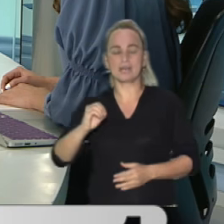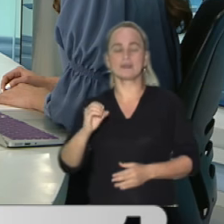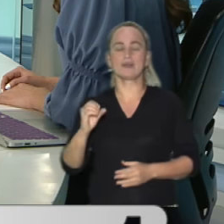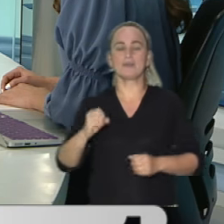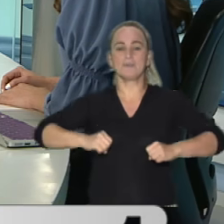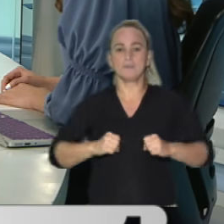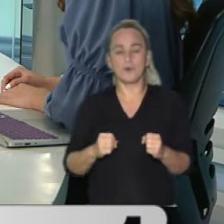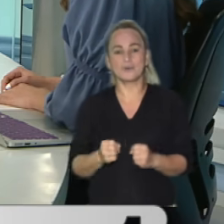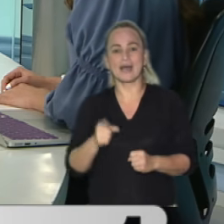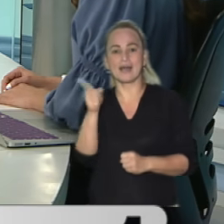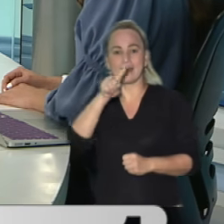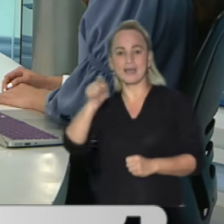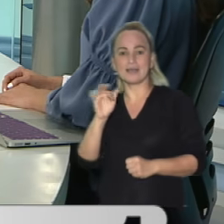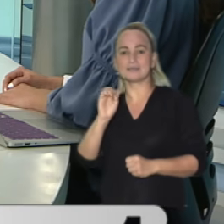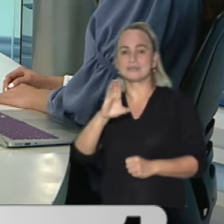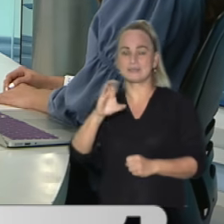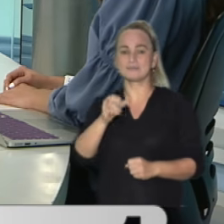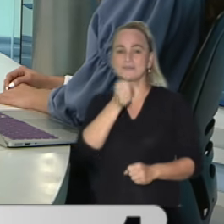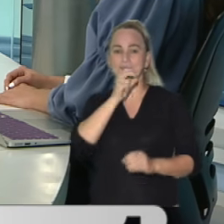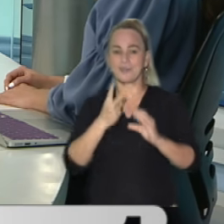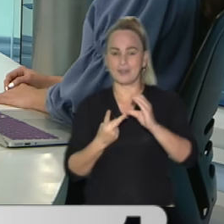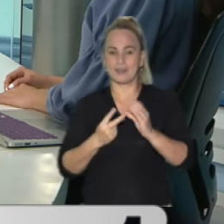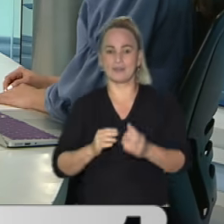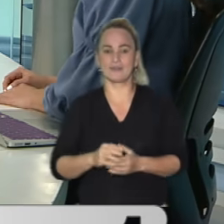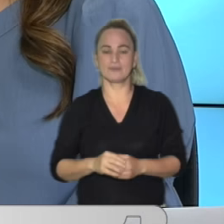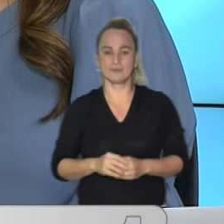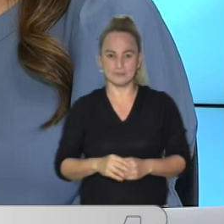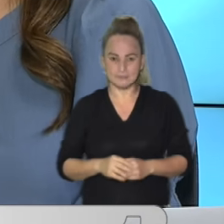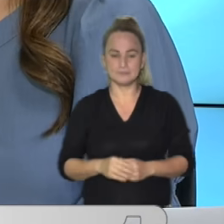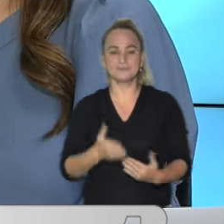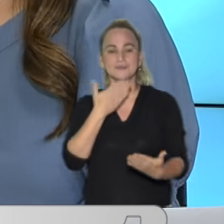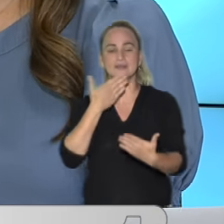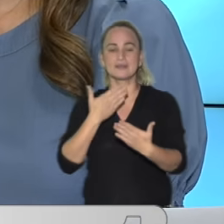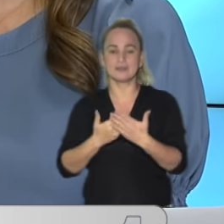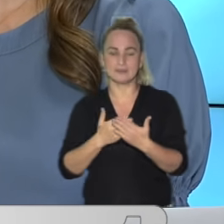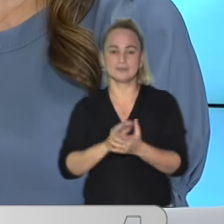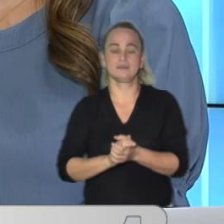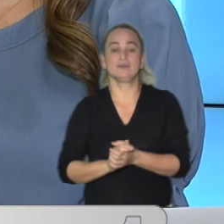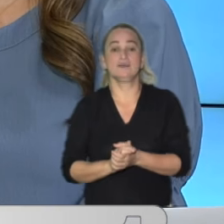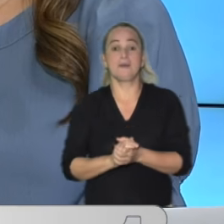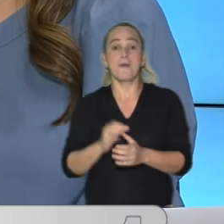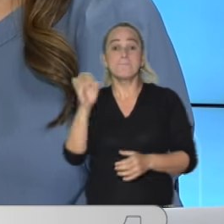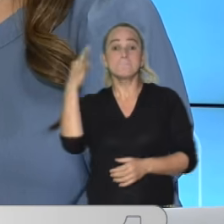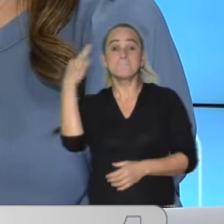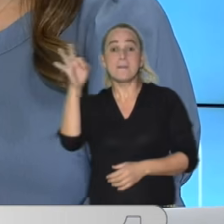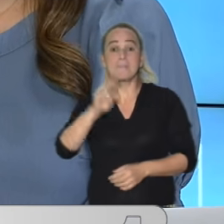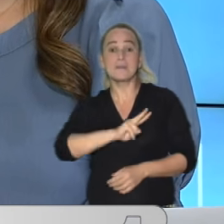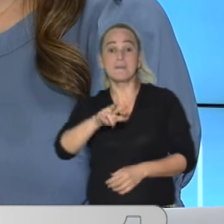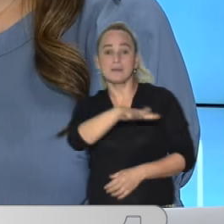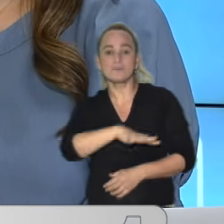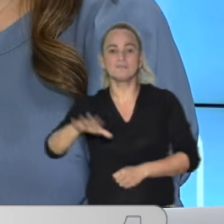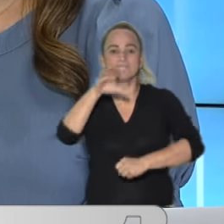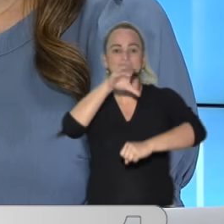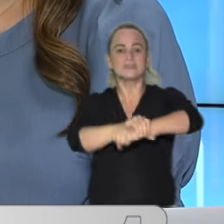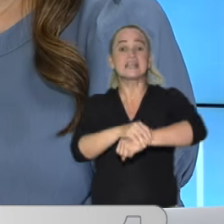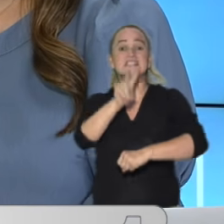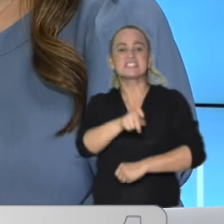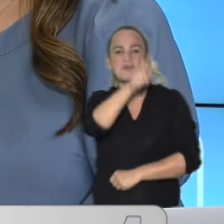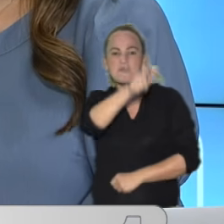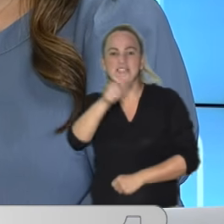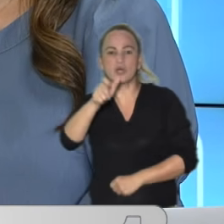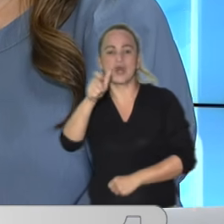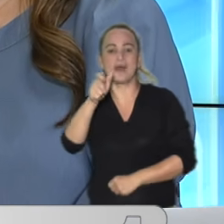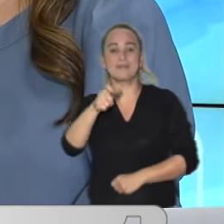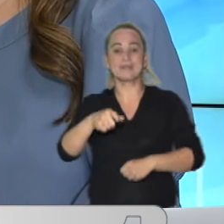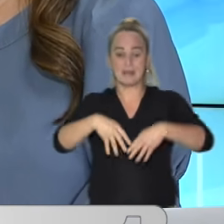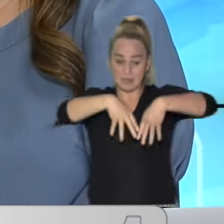Bogotá. Informó Stig Luengas para Noticentro 1 CMI. Stig, muchas gracias. En Palmira, Valle del Cauca, capturaron a 7 integrantes de la